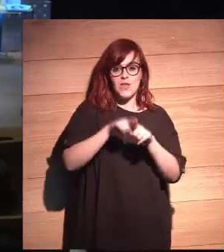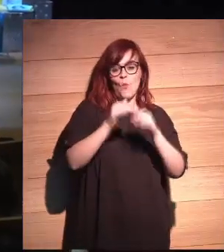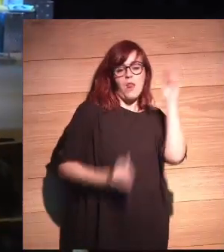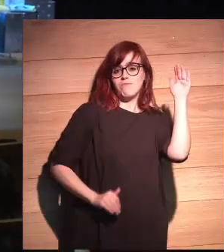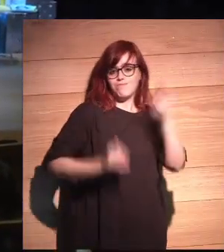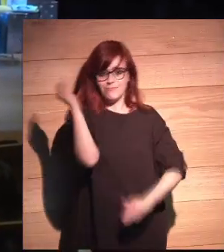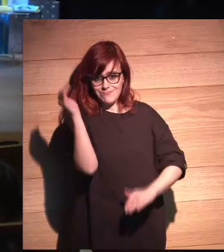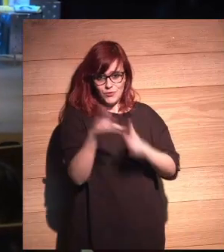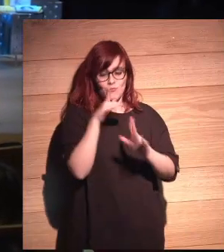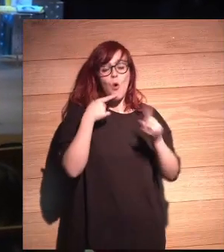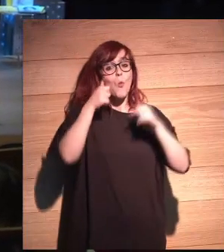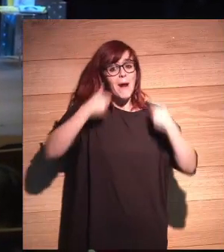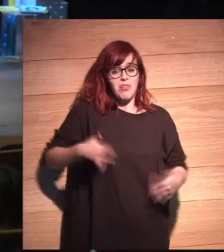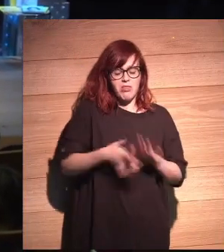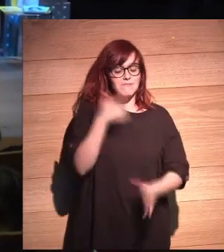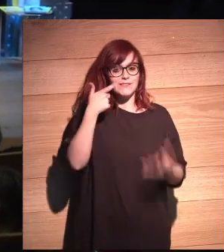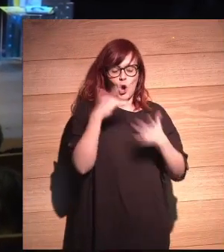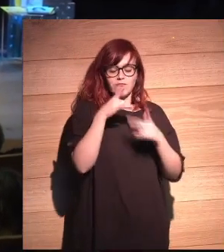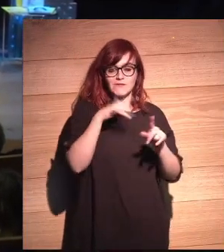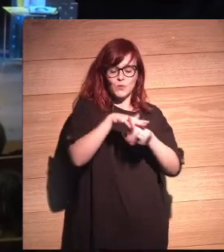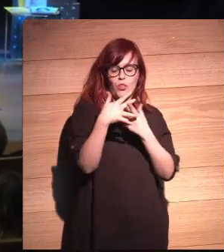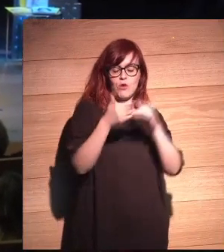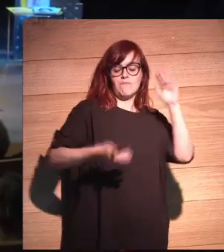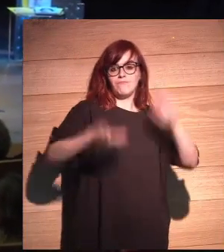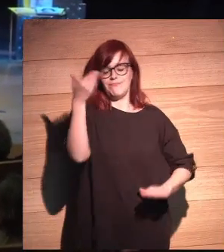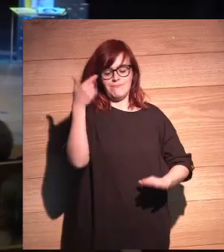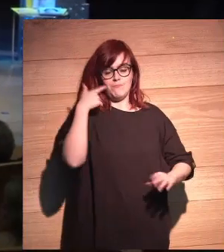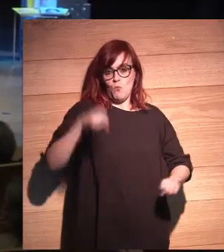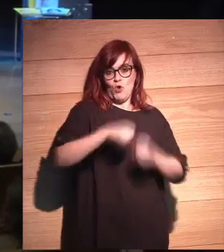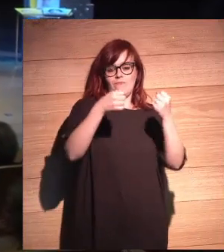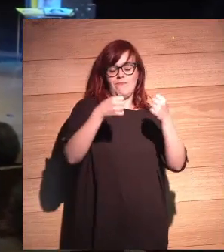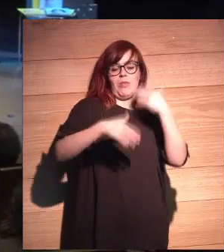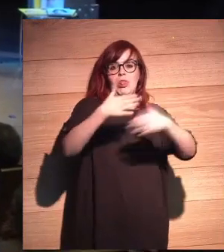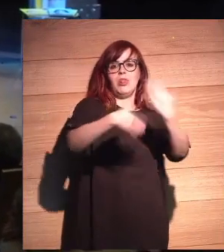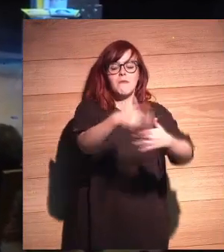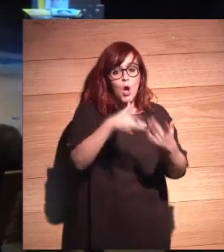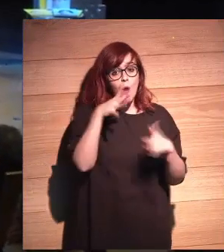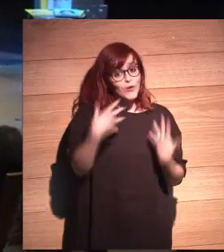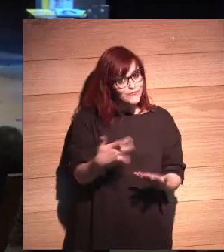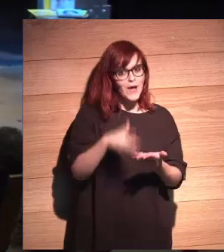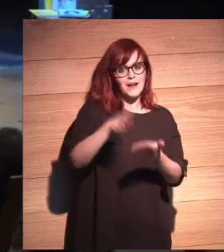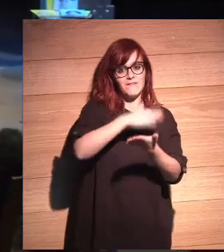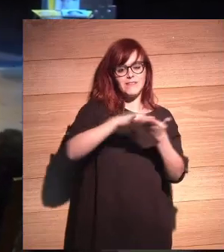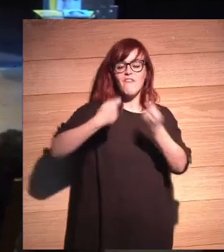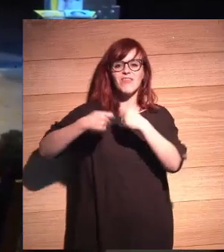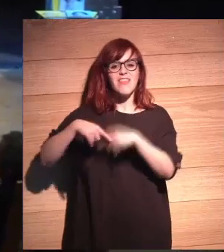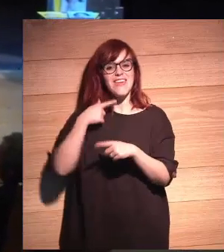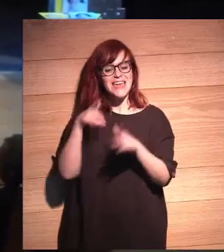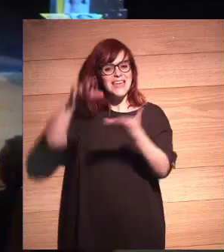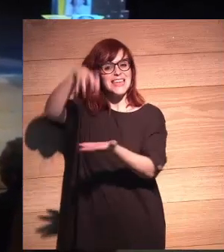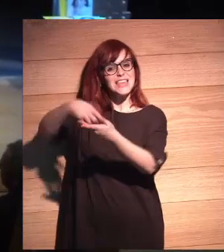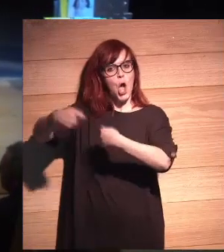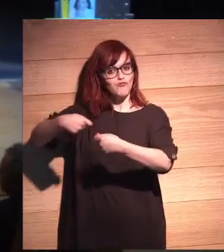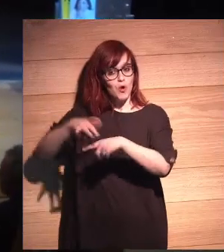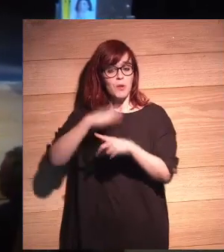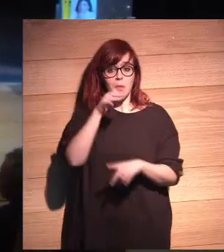que está viviendo la humanidad. Y lo queremos hacer sin dejar a nadie atrás, y por eso la revista se vende en los kioscos, pero también